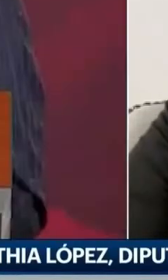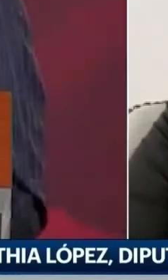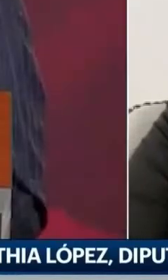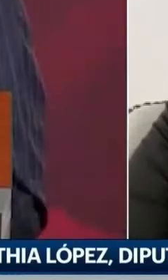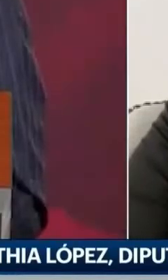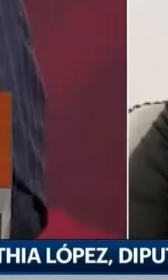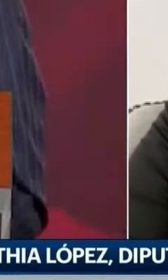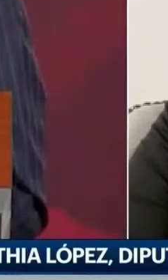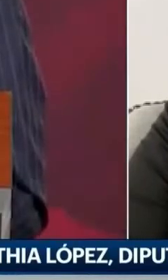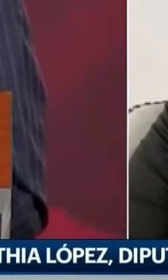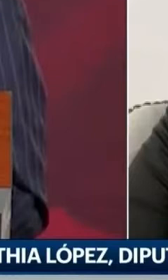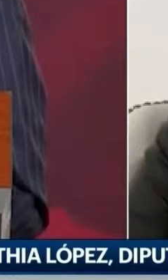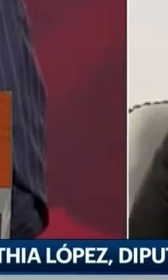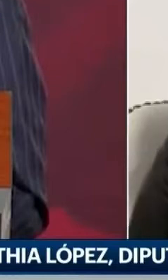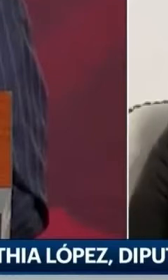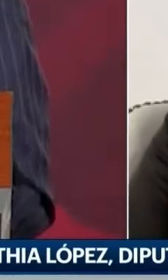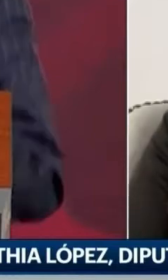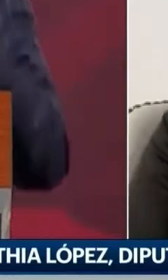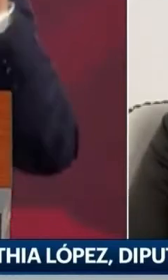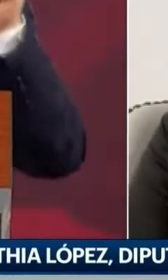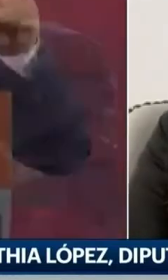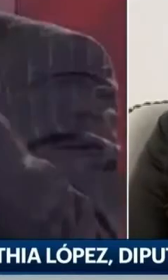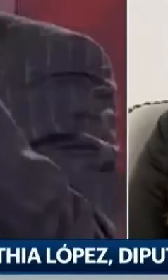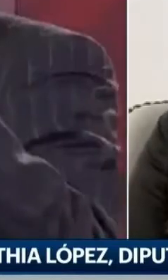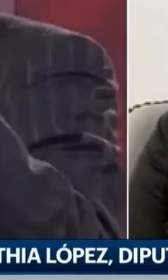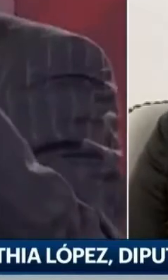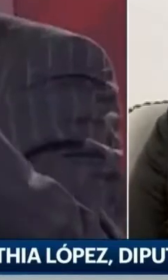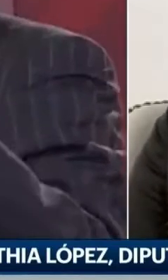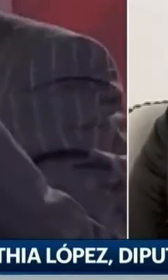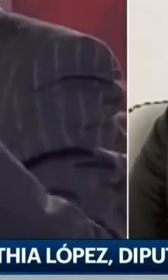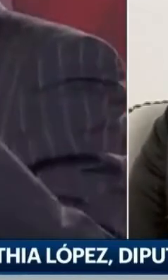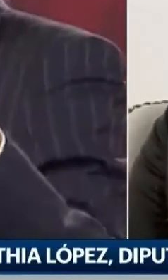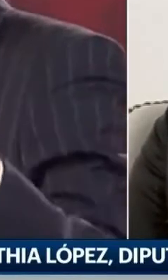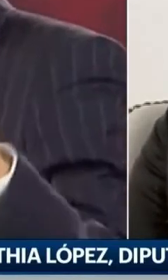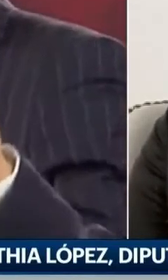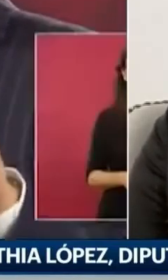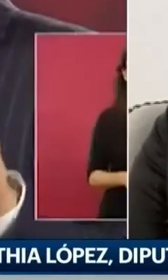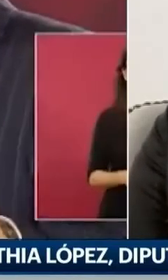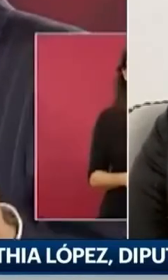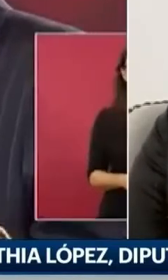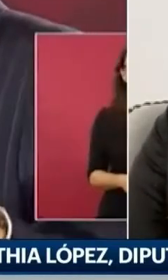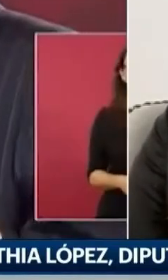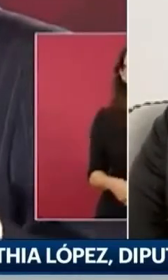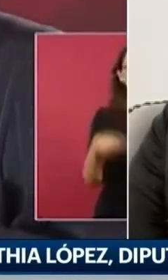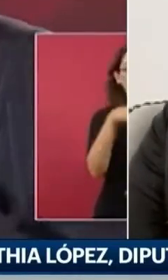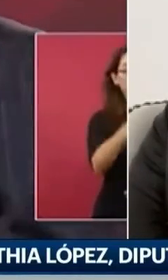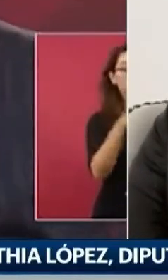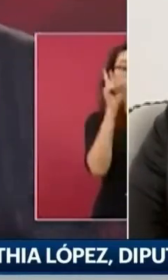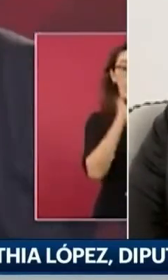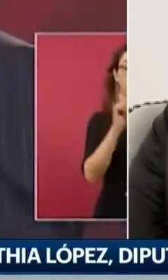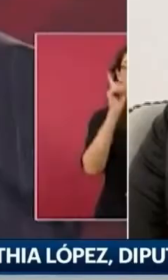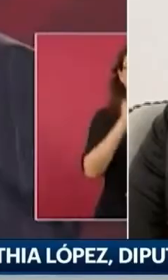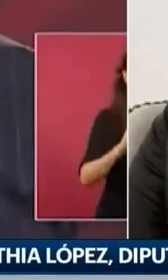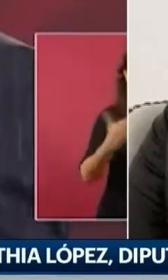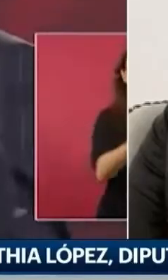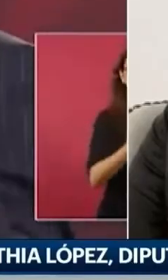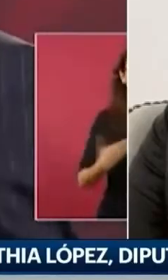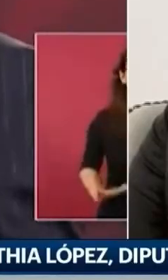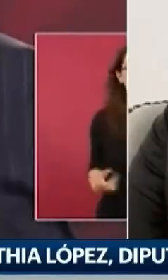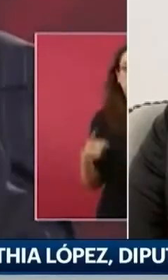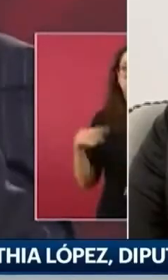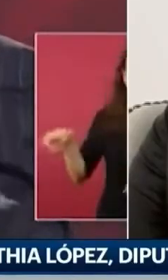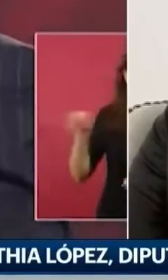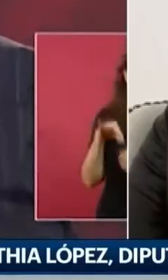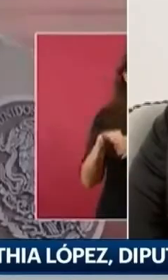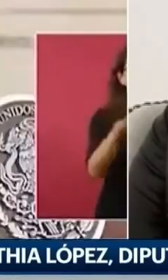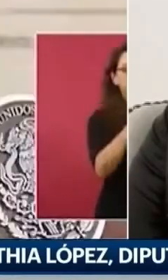nos pareció totalmente ilegal lo que está haciendo. Nosotros haremos